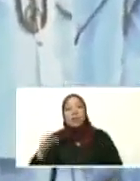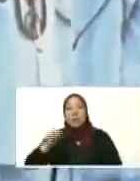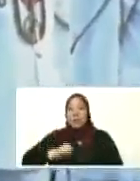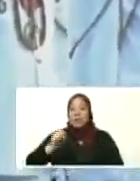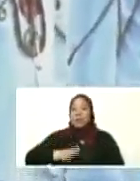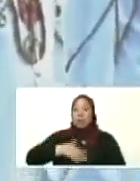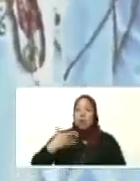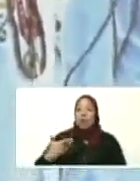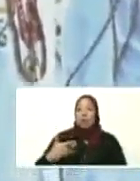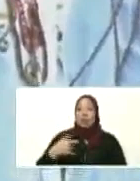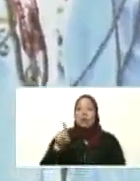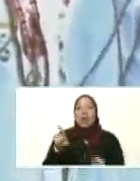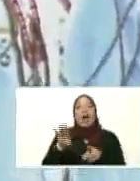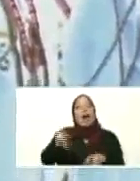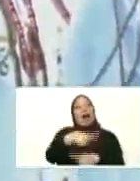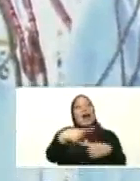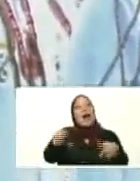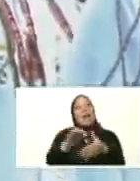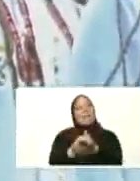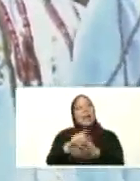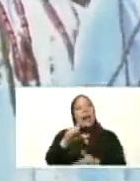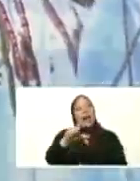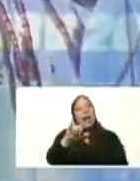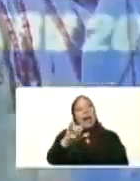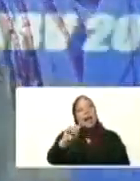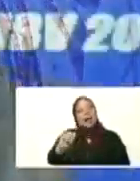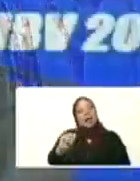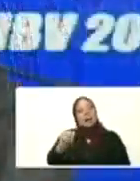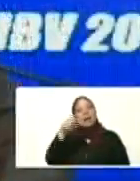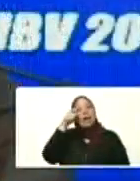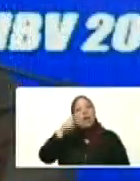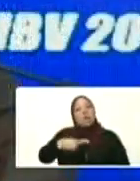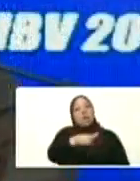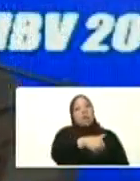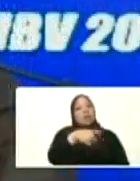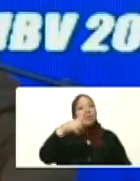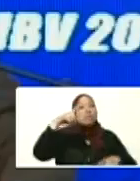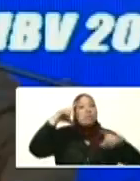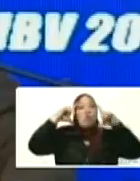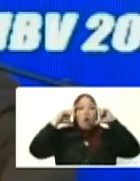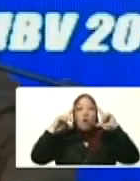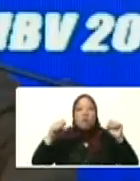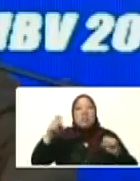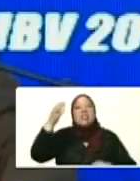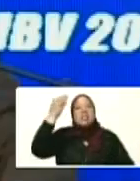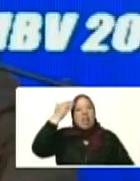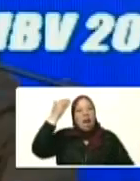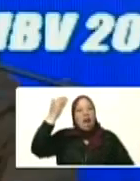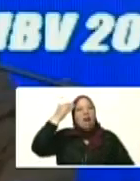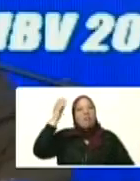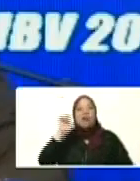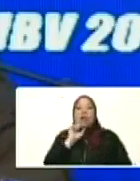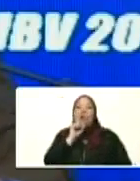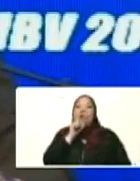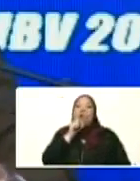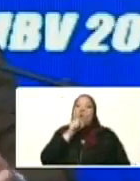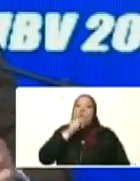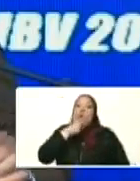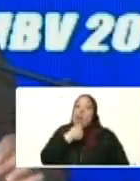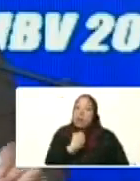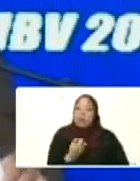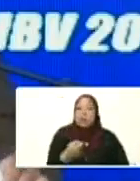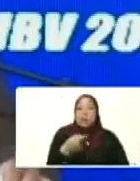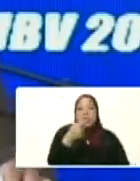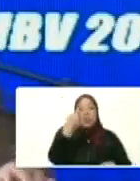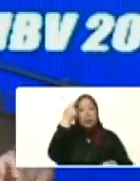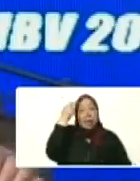del pueblo, Alí Primera, el pueblo es sabio y paciente, es decir, de los viejos que cantar de guacharaca saben